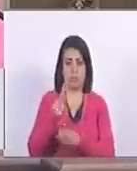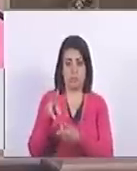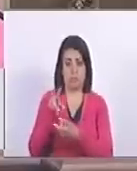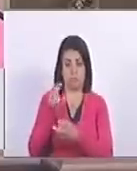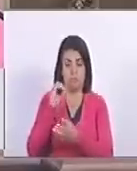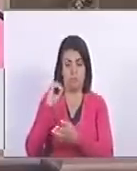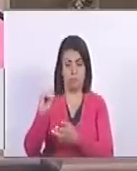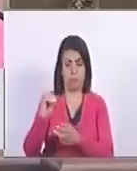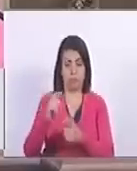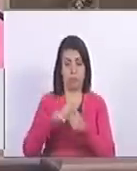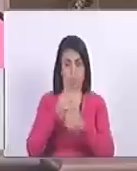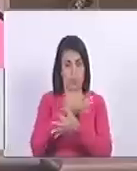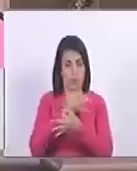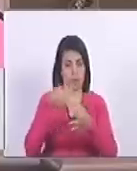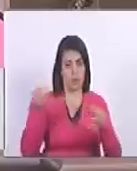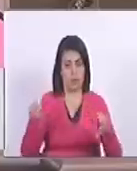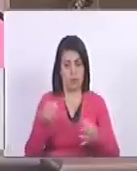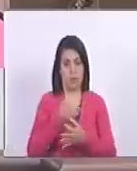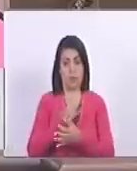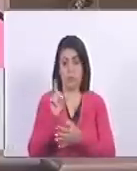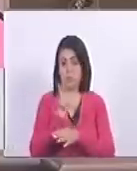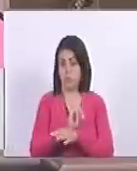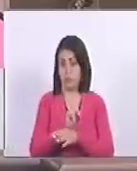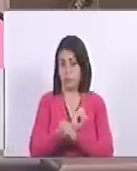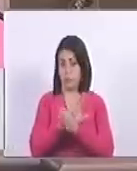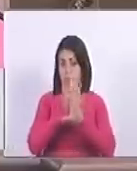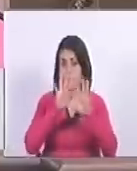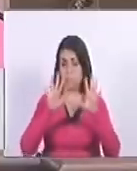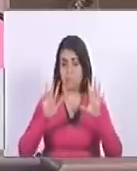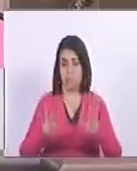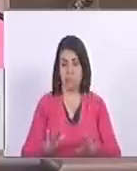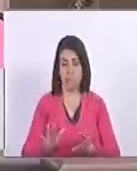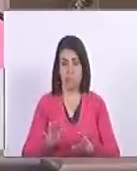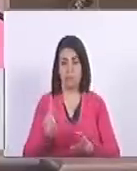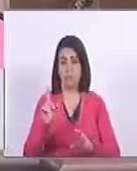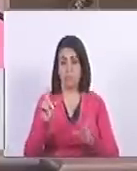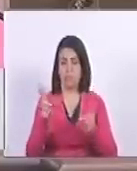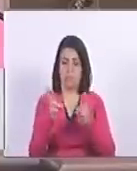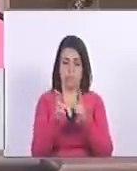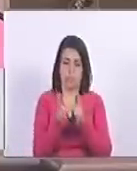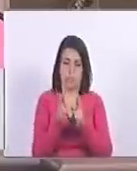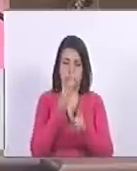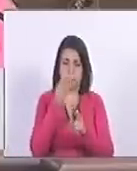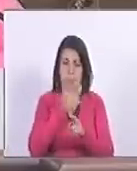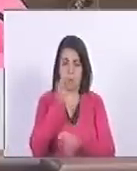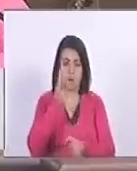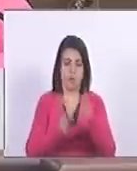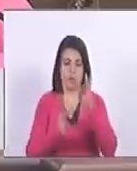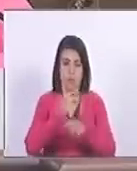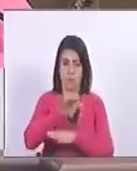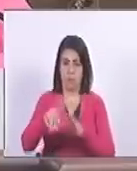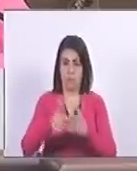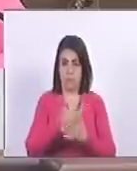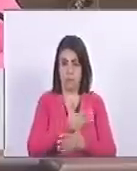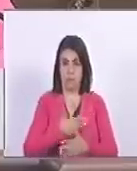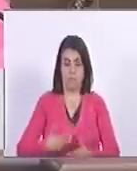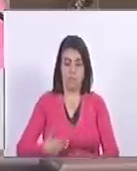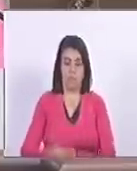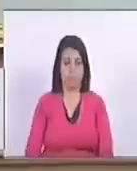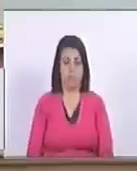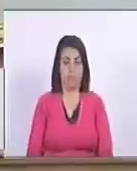confiscación, eficiencia, eficacia, celeridad, transparencia, simplicidad y seguridad jurídica. Entonces, no